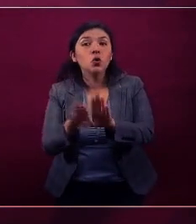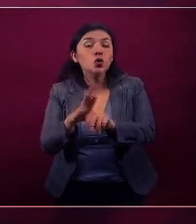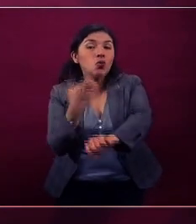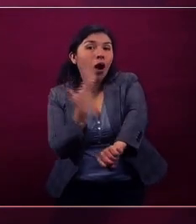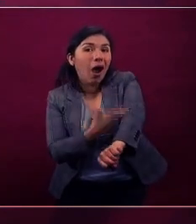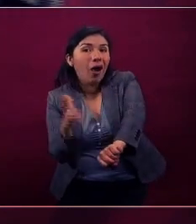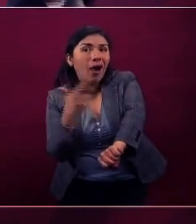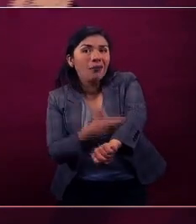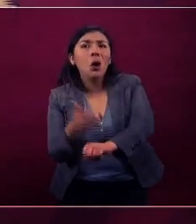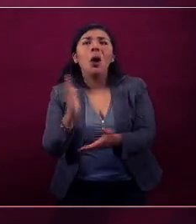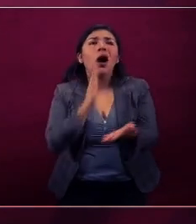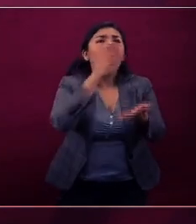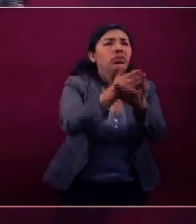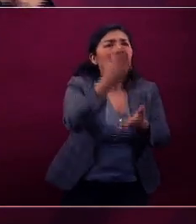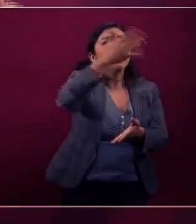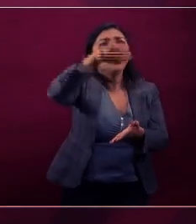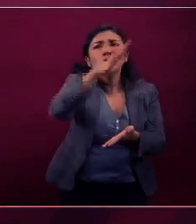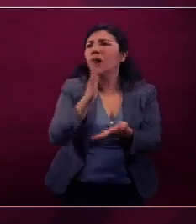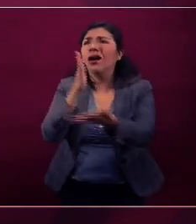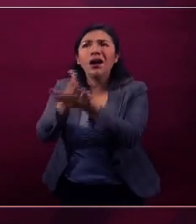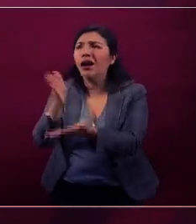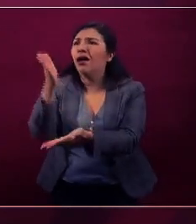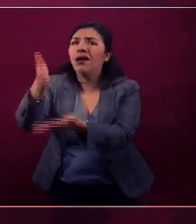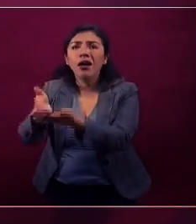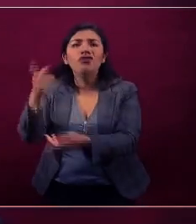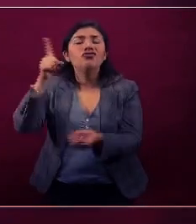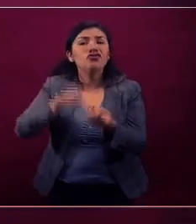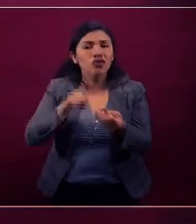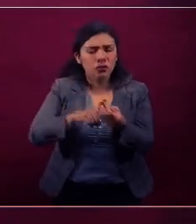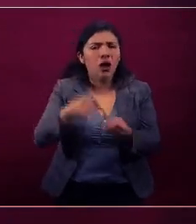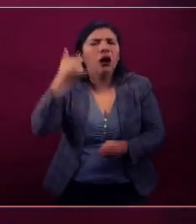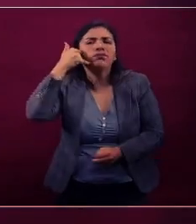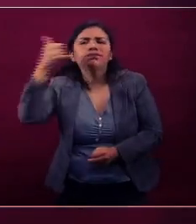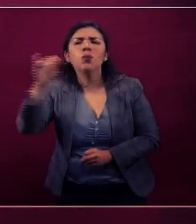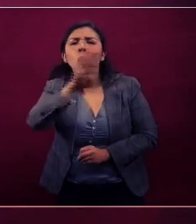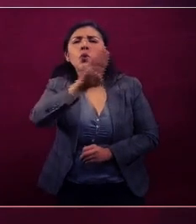estén buscando dónde atenderse,